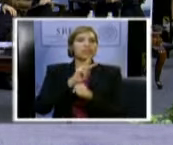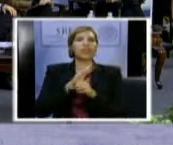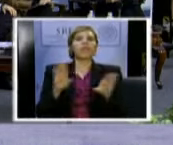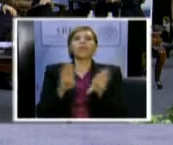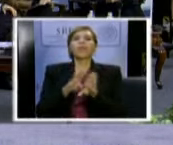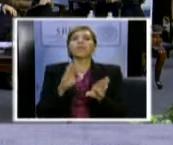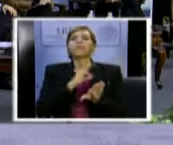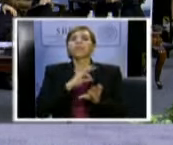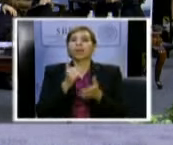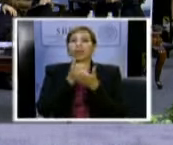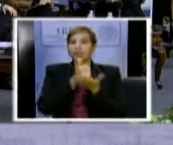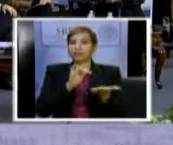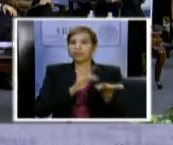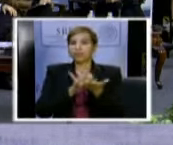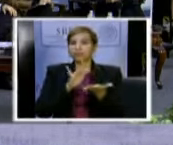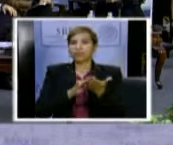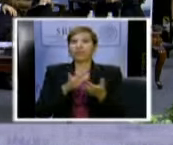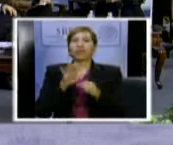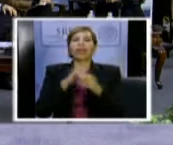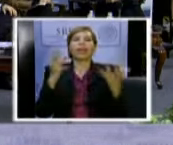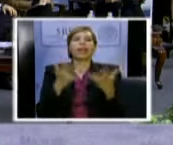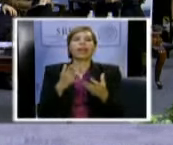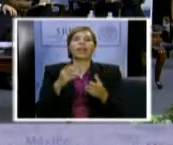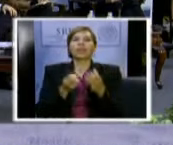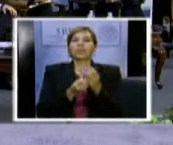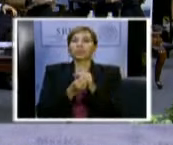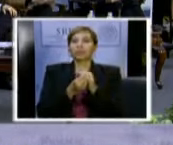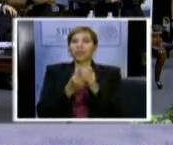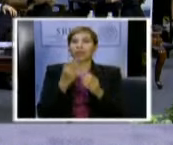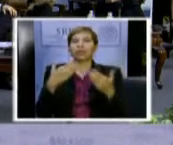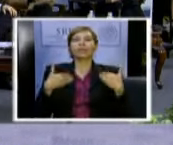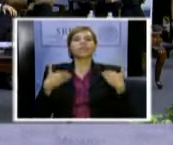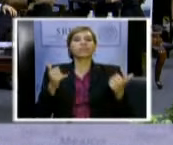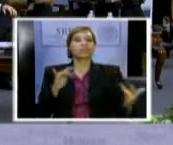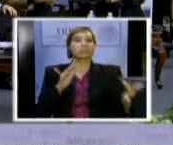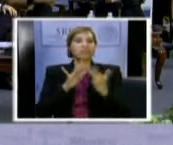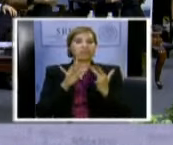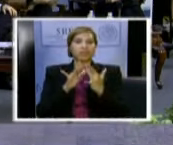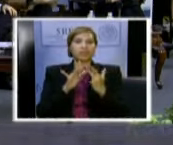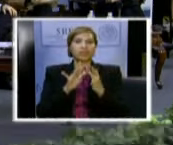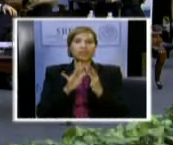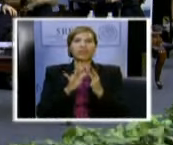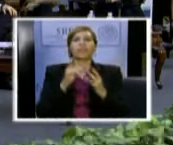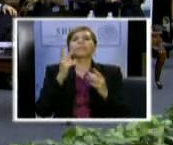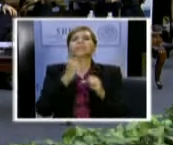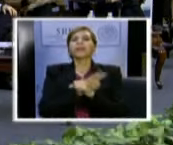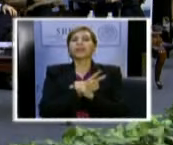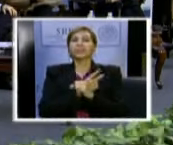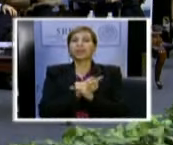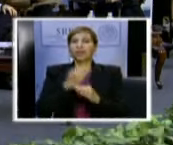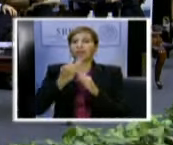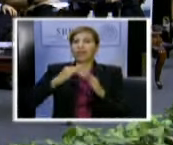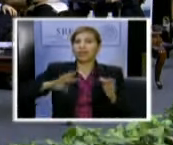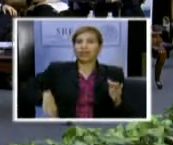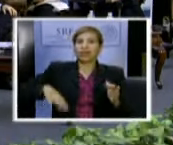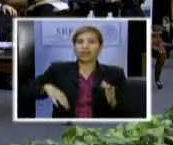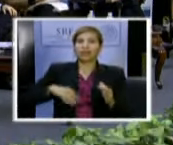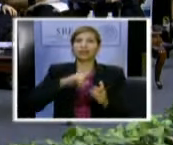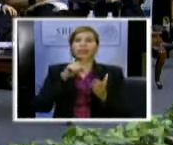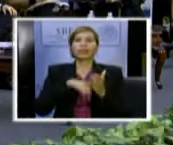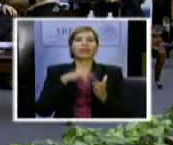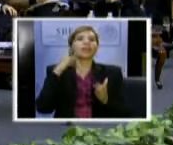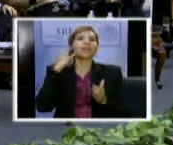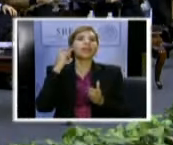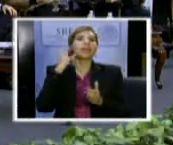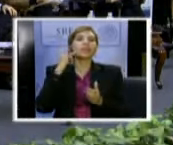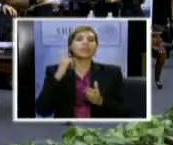cómo podemos ayudarlos, porque ya se ha creado esta confianza. ¿Y qué ha pasado recientemente en